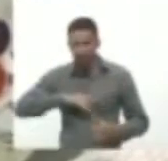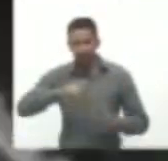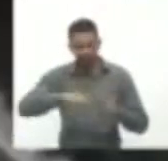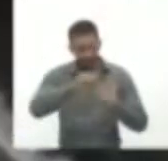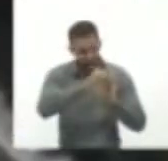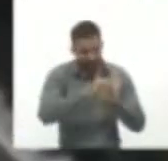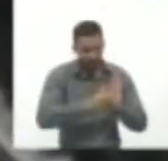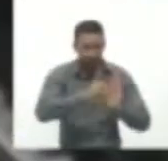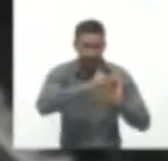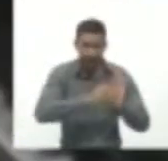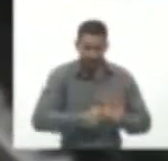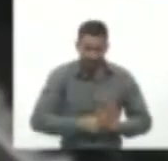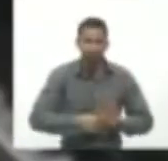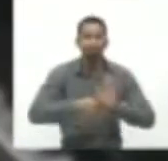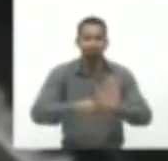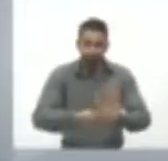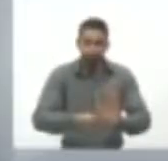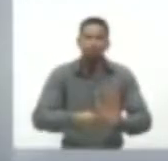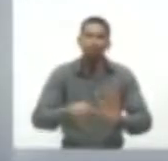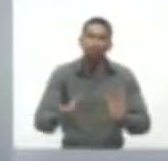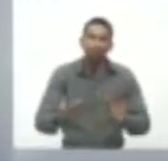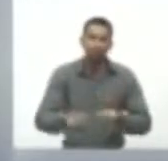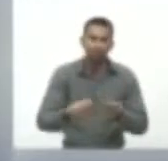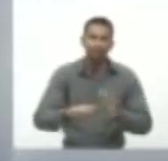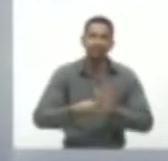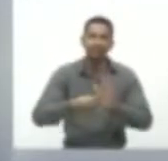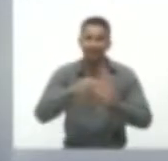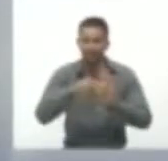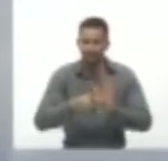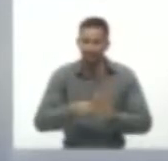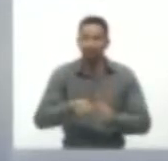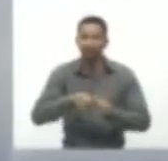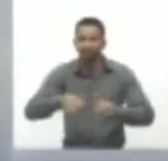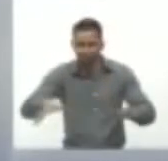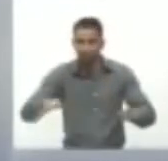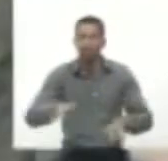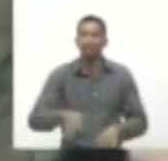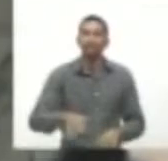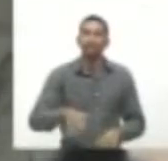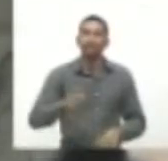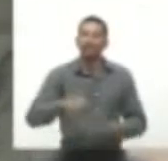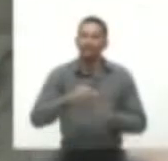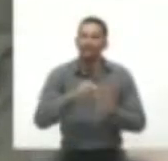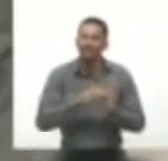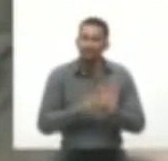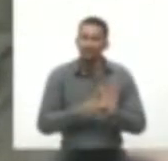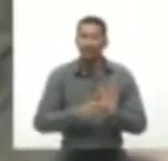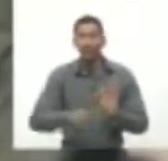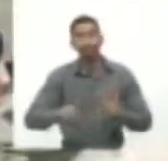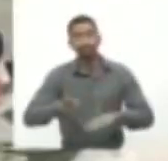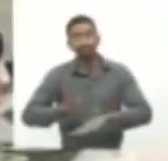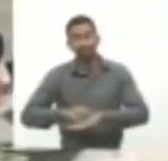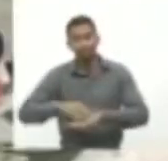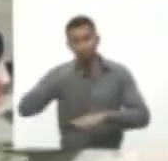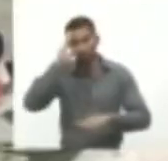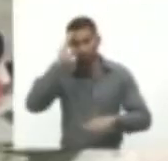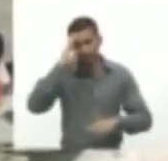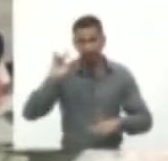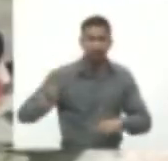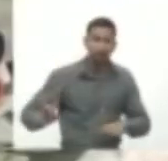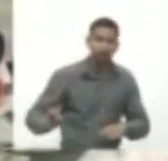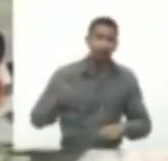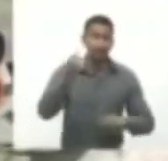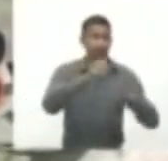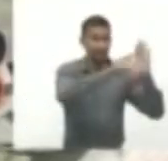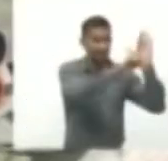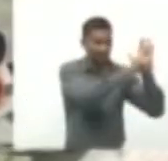alcaldes. Entonces, los alcaldes tienen la facultad de dictar reglamentos de policía para que se